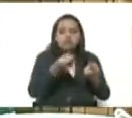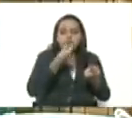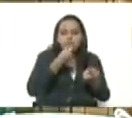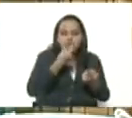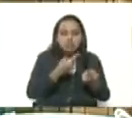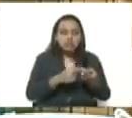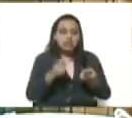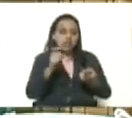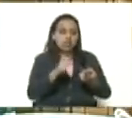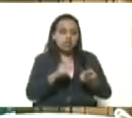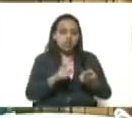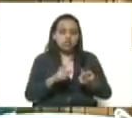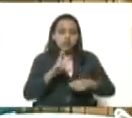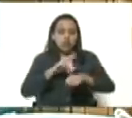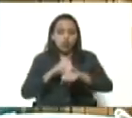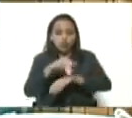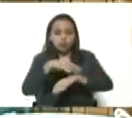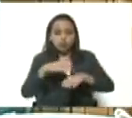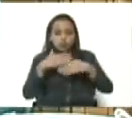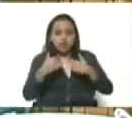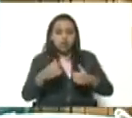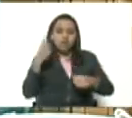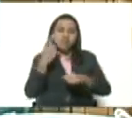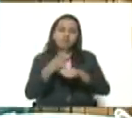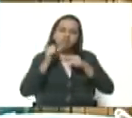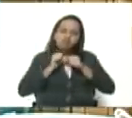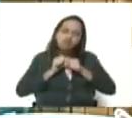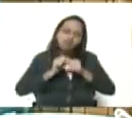tratamientos, doctor Alvarado, tenemos que seguir